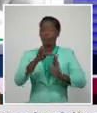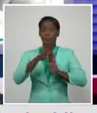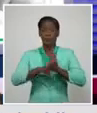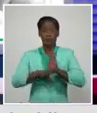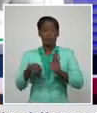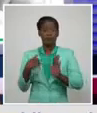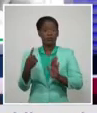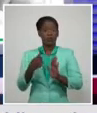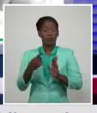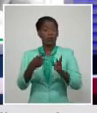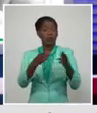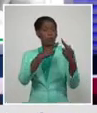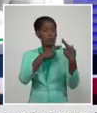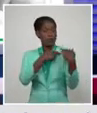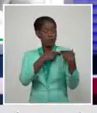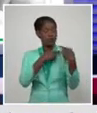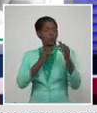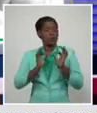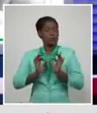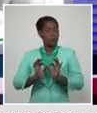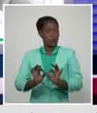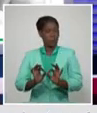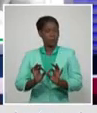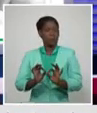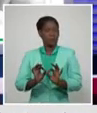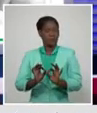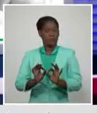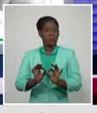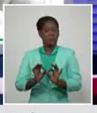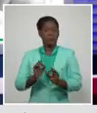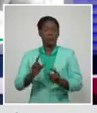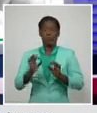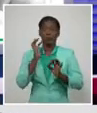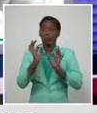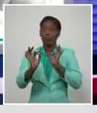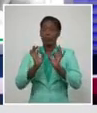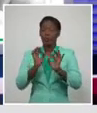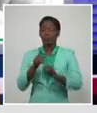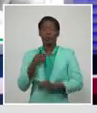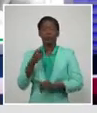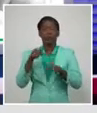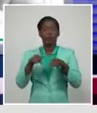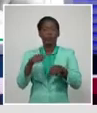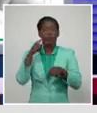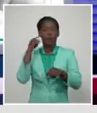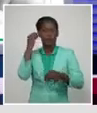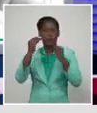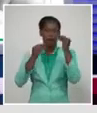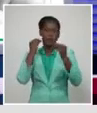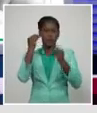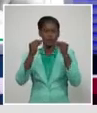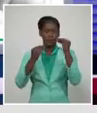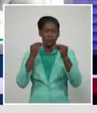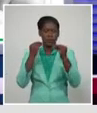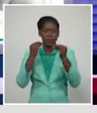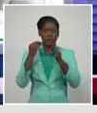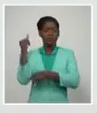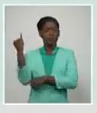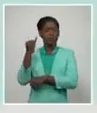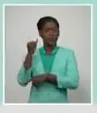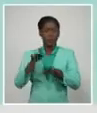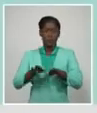lo indicado, las medidas higiénico-sanitarias. Nosotros vamos a conocer el análisis de la situación internacional tras la